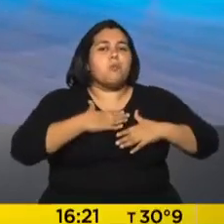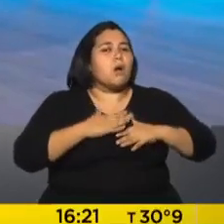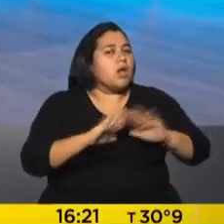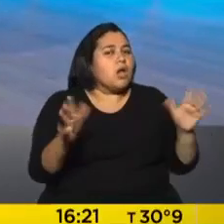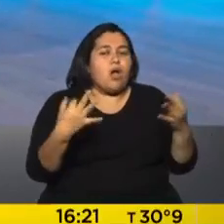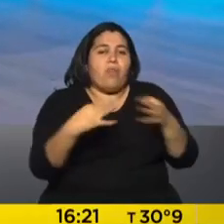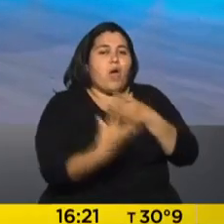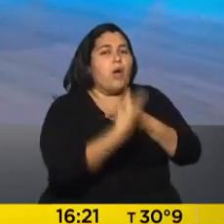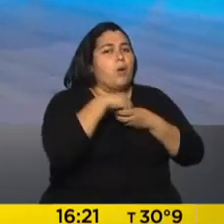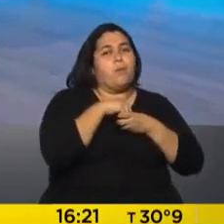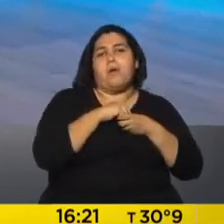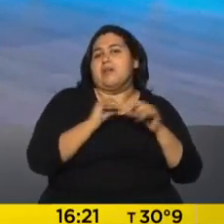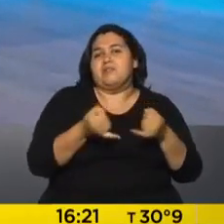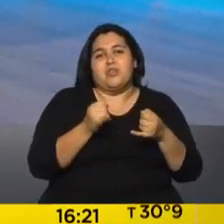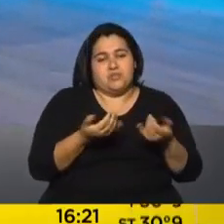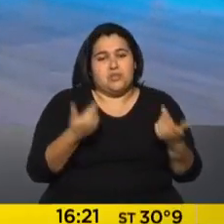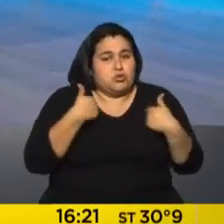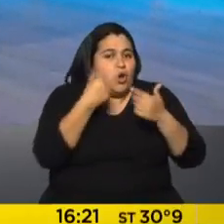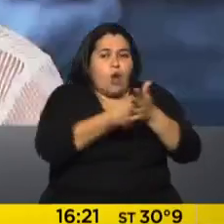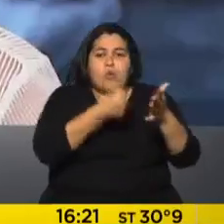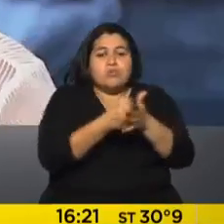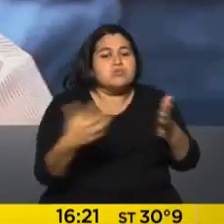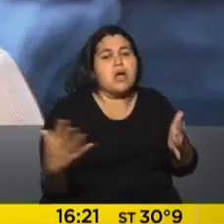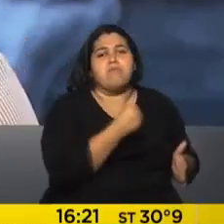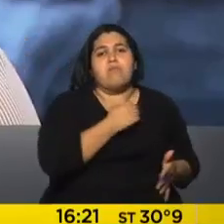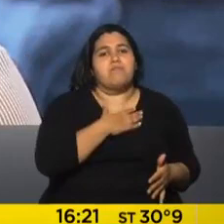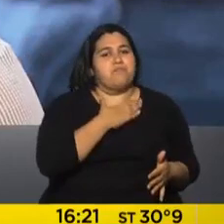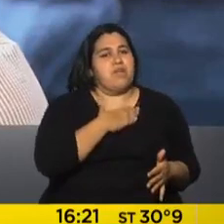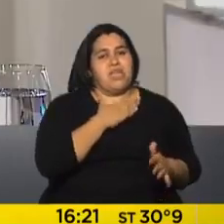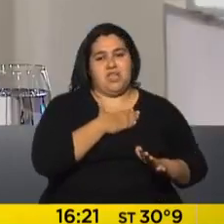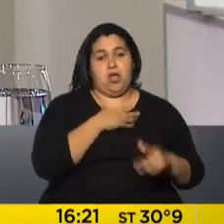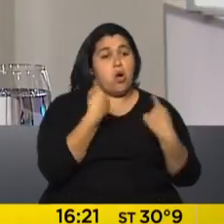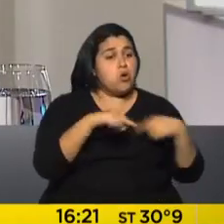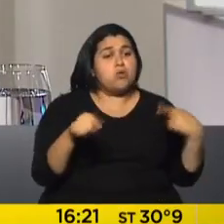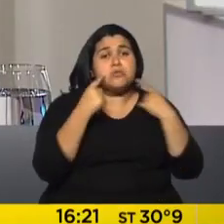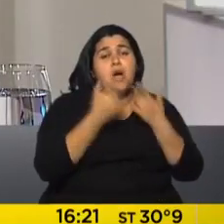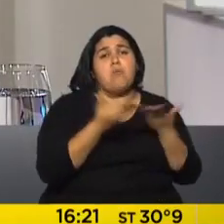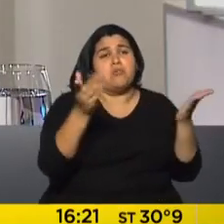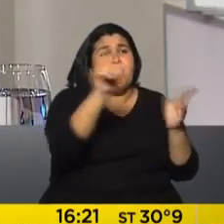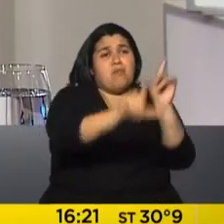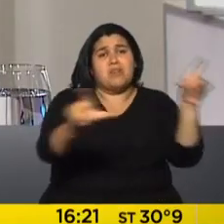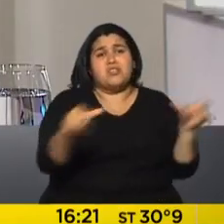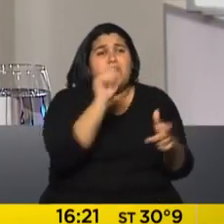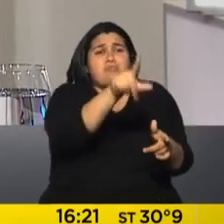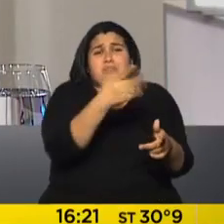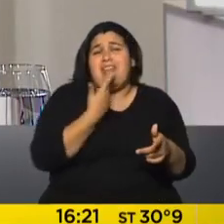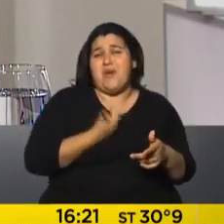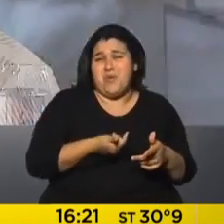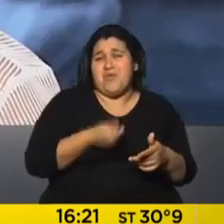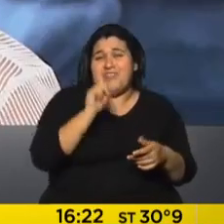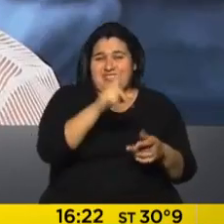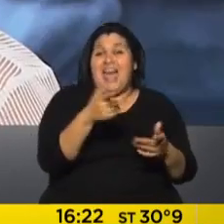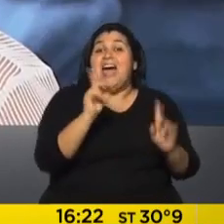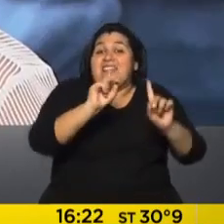estar y nada, también tengo que luchar por eso, porque la gente se merece que ese material esté, porque la gente lo eligió. Y la gente también se merece escuchar tu